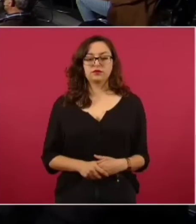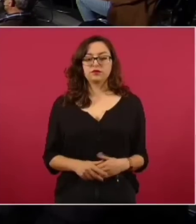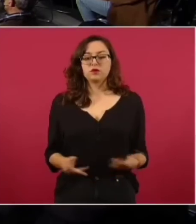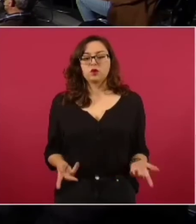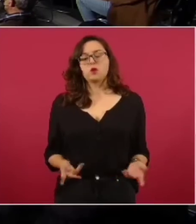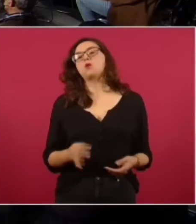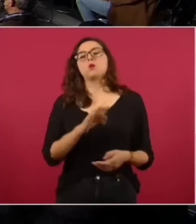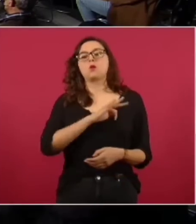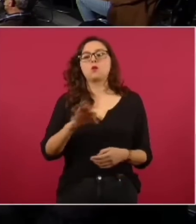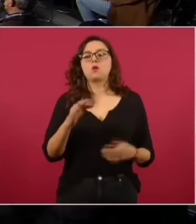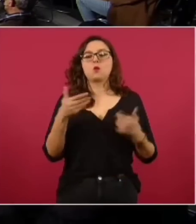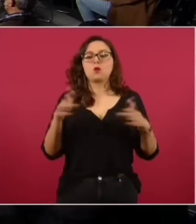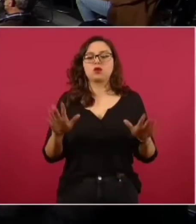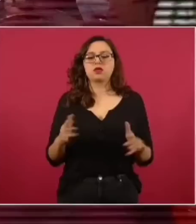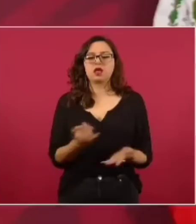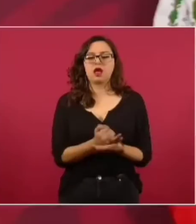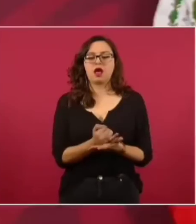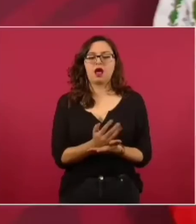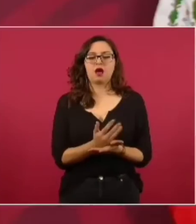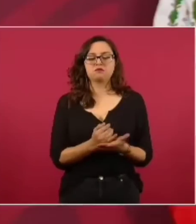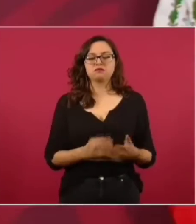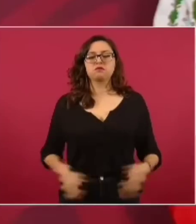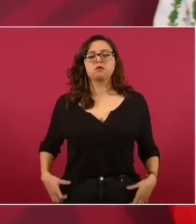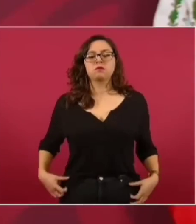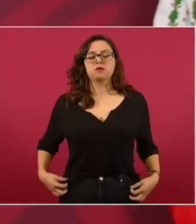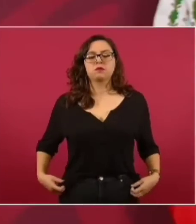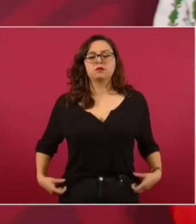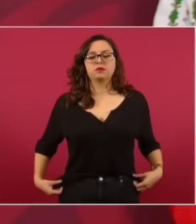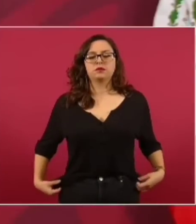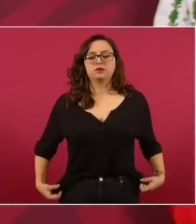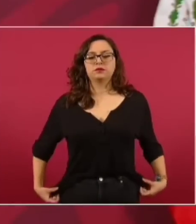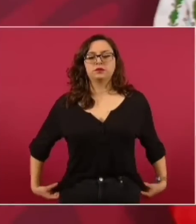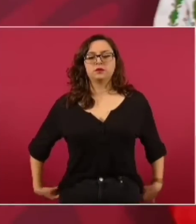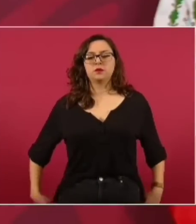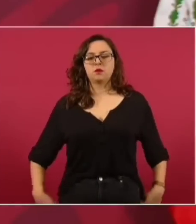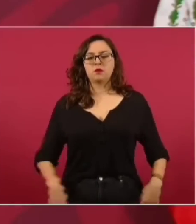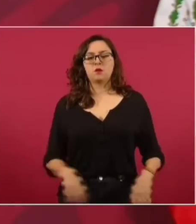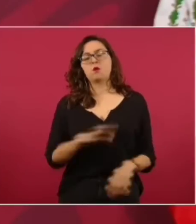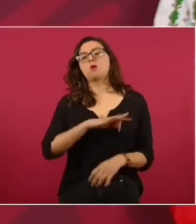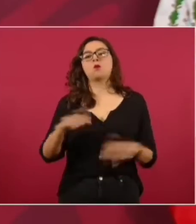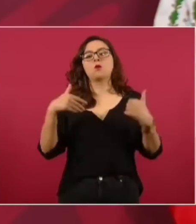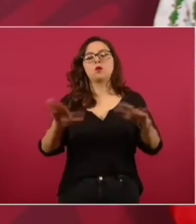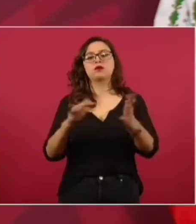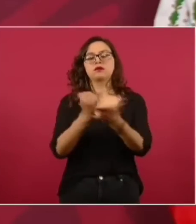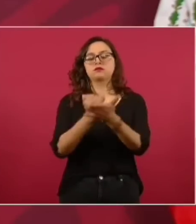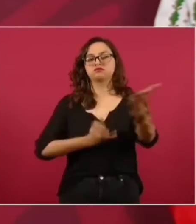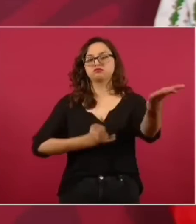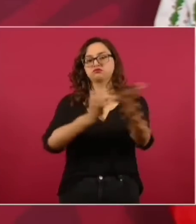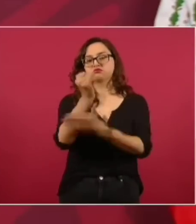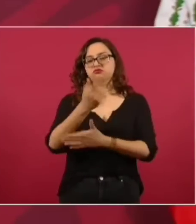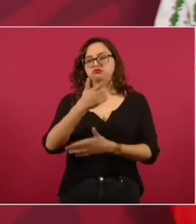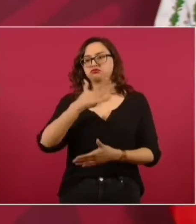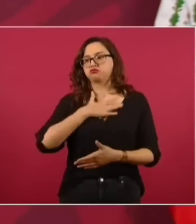independientemente de lo que resulte sobre la reforma constitucional, pero